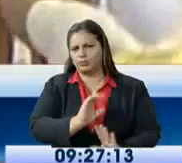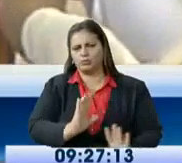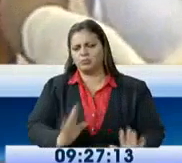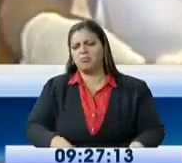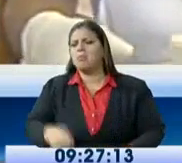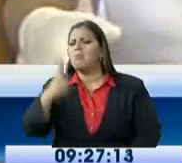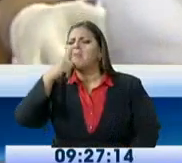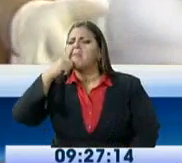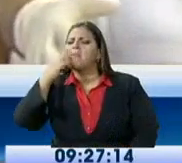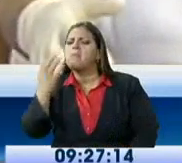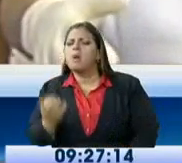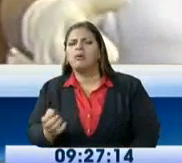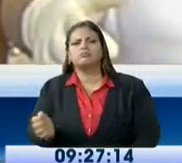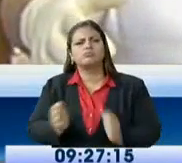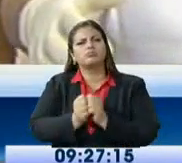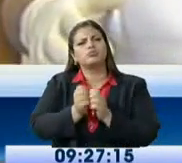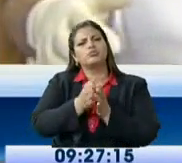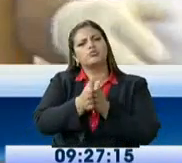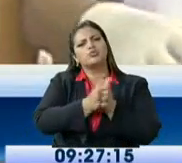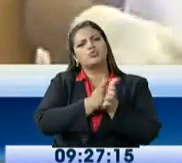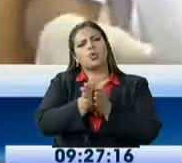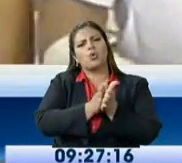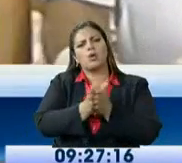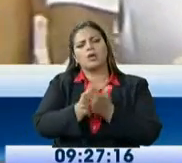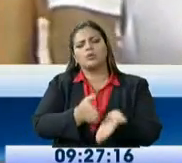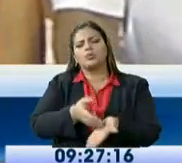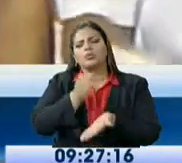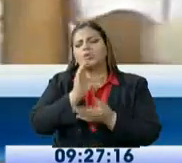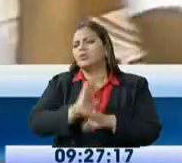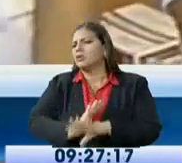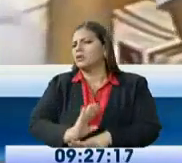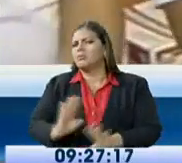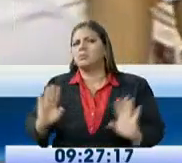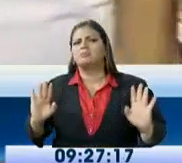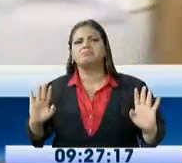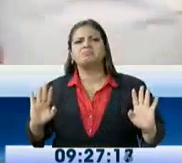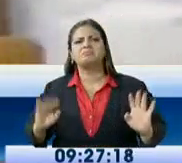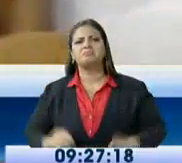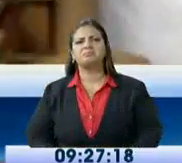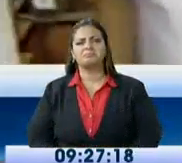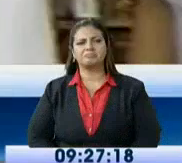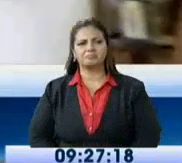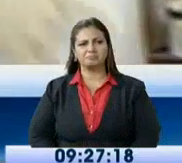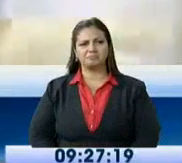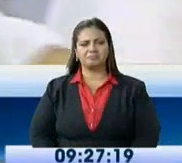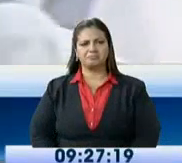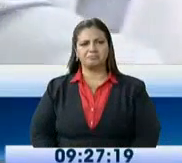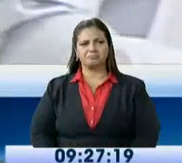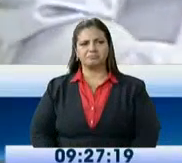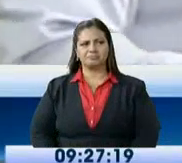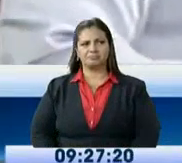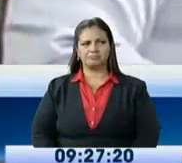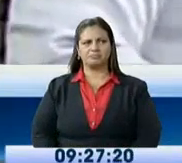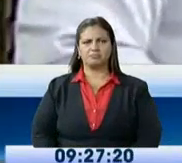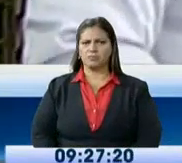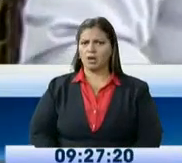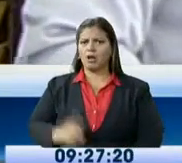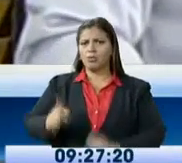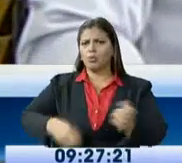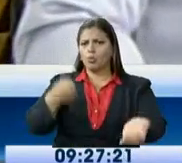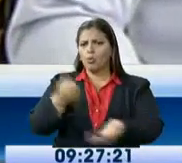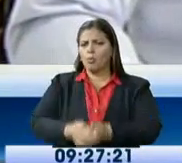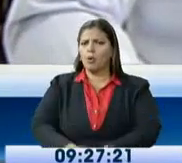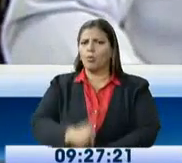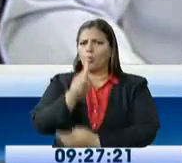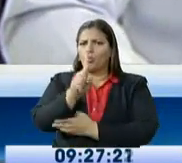gente que cena el 31 también lo acompaña con pan de Pascua. Sí, señor. Sí. Oiga, y lo importante es que hay gente que lleva de dos, de tres, ¿no? Sí,